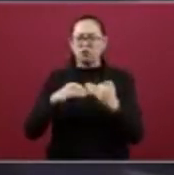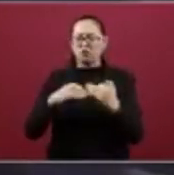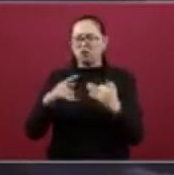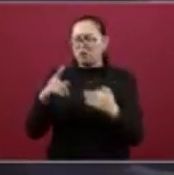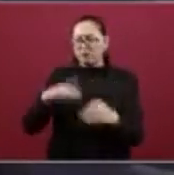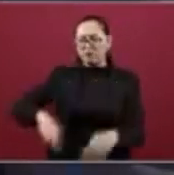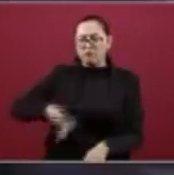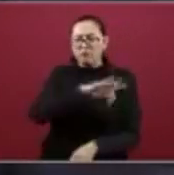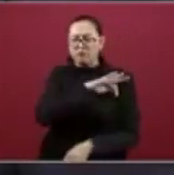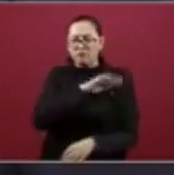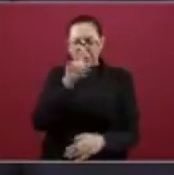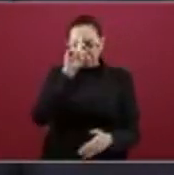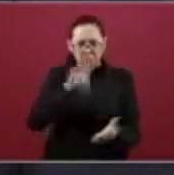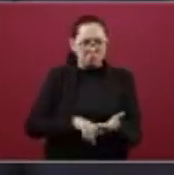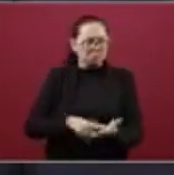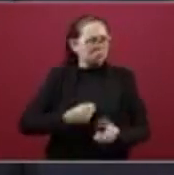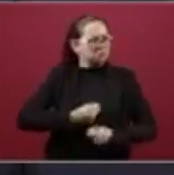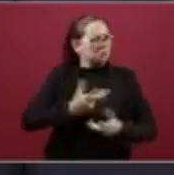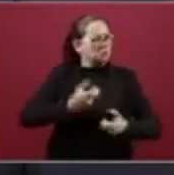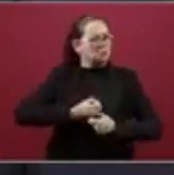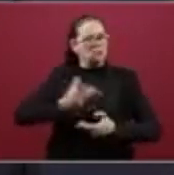creencias se expresen.